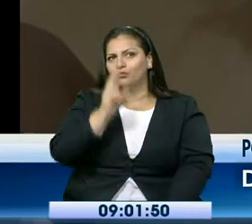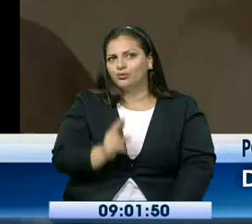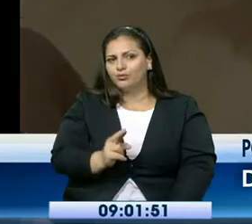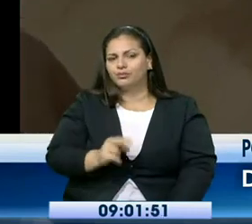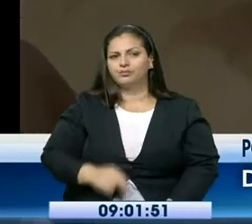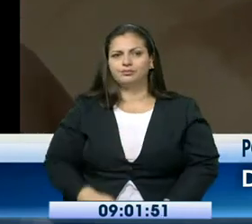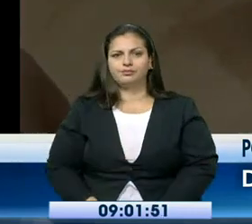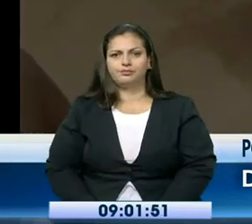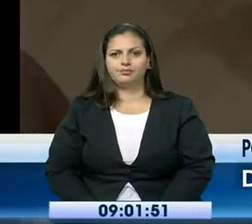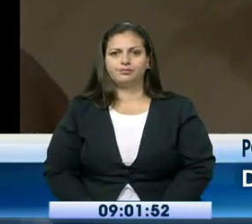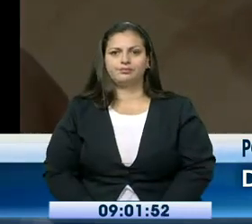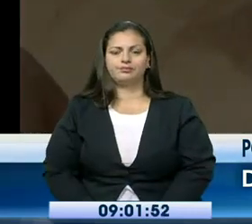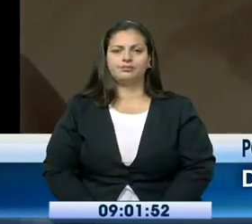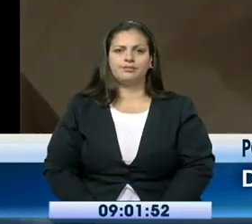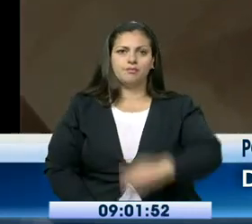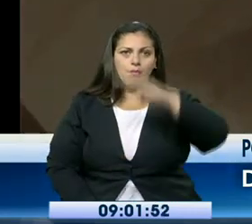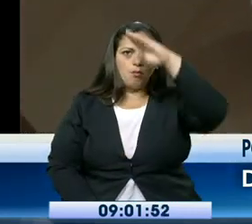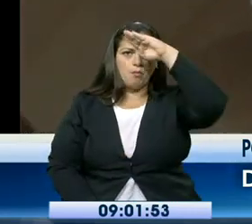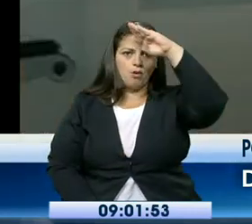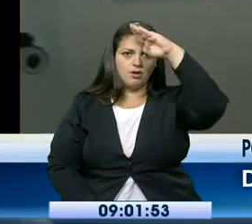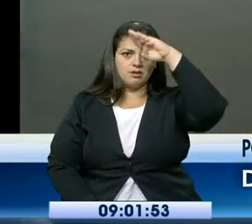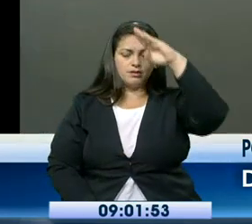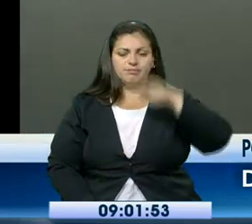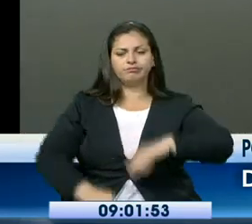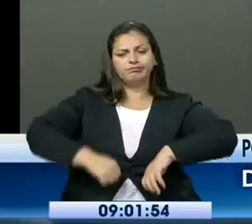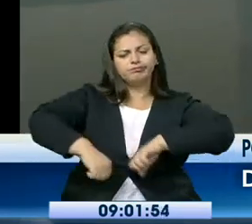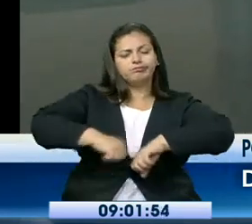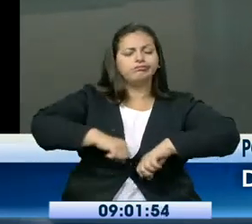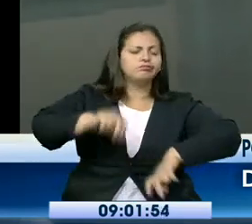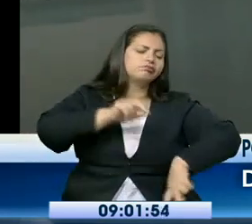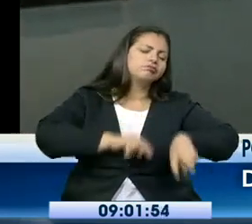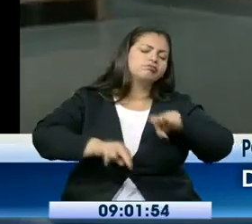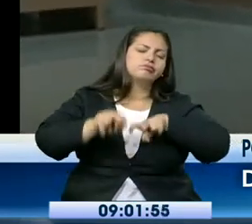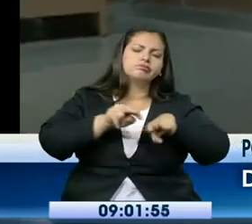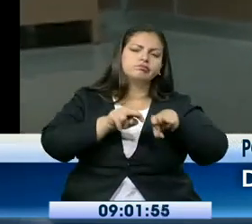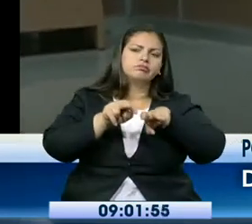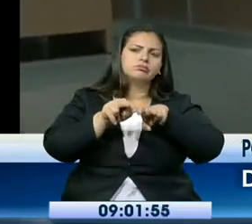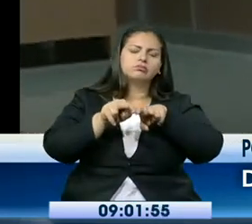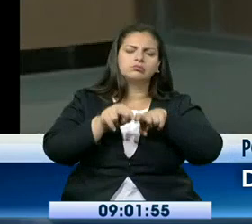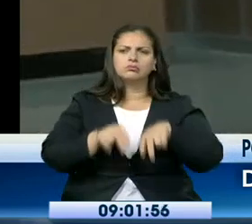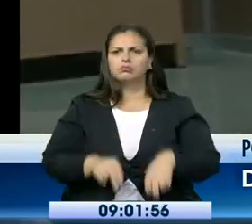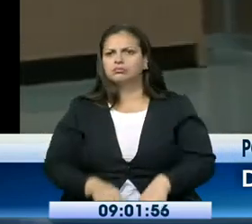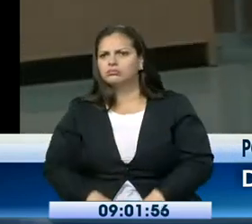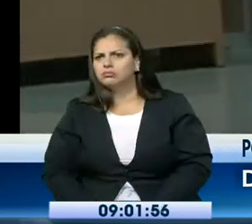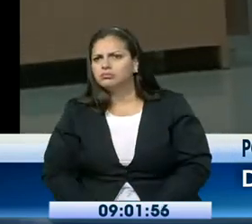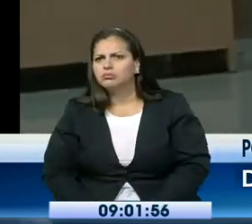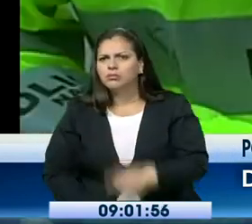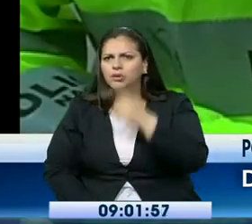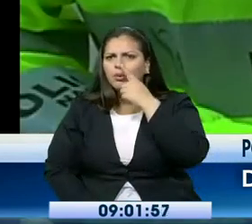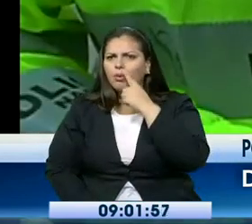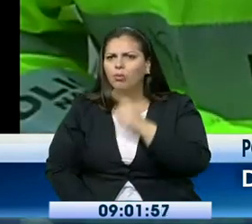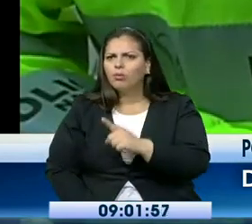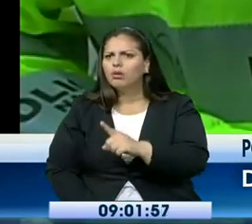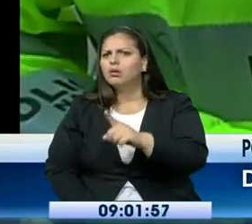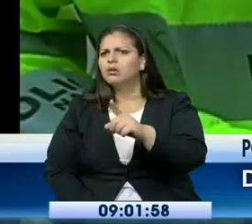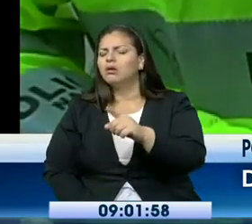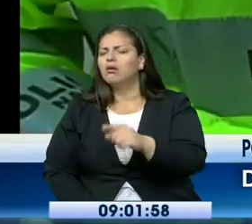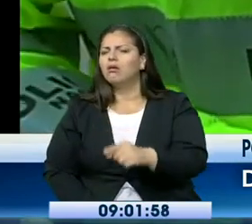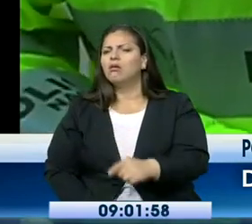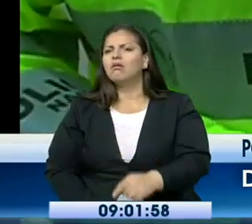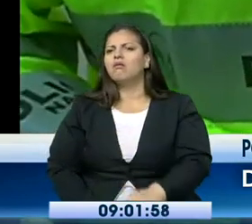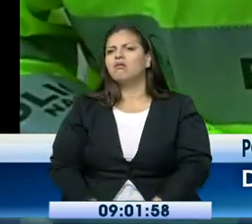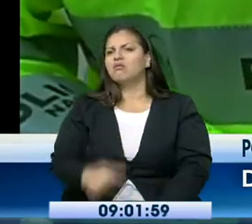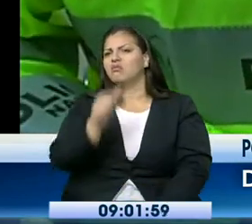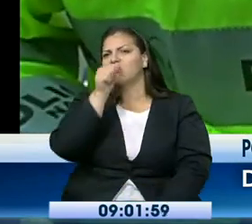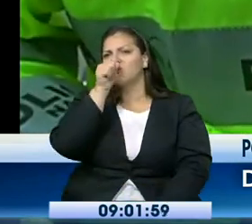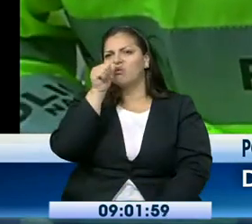de la presencia de un sujeto, el mismo que portaba las sustancias que constan como evidencias, las mismas que iban a ser expendidas